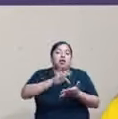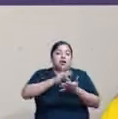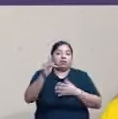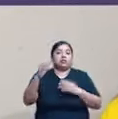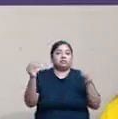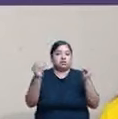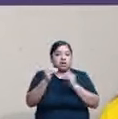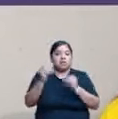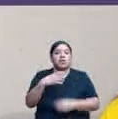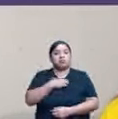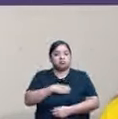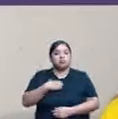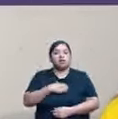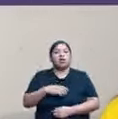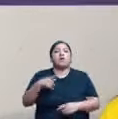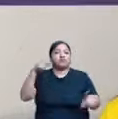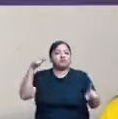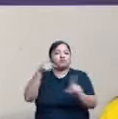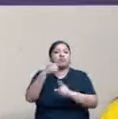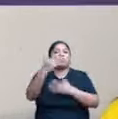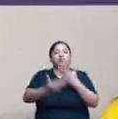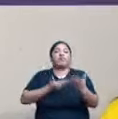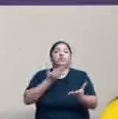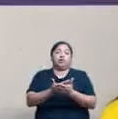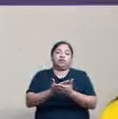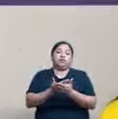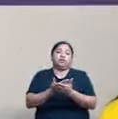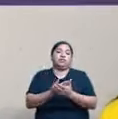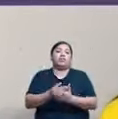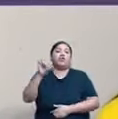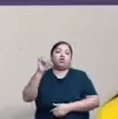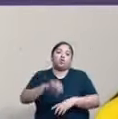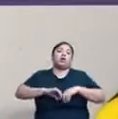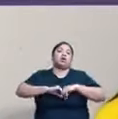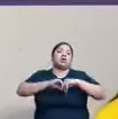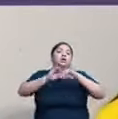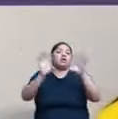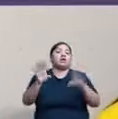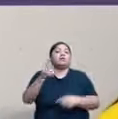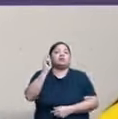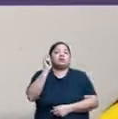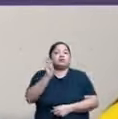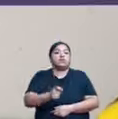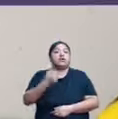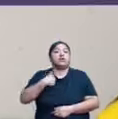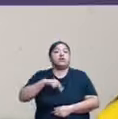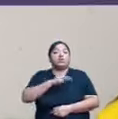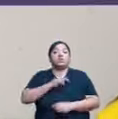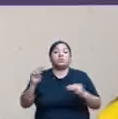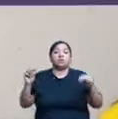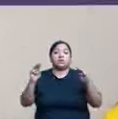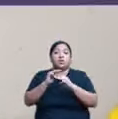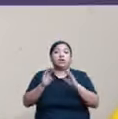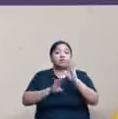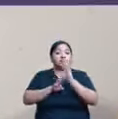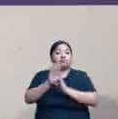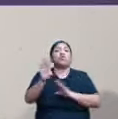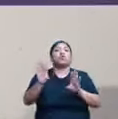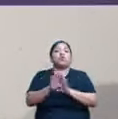democrático centrado en propuestas. Hoy queda claro que la única vía seria para sacar adelante a Mixquiahuala es el